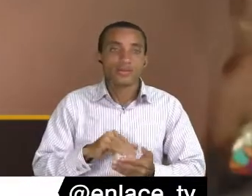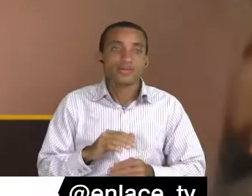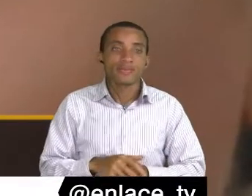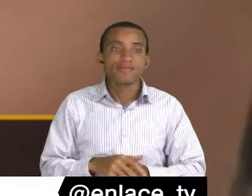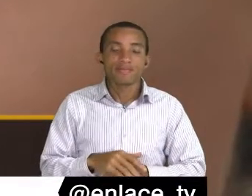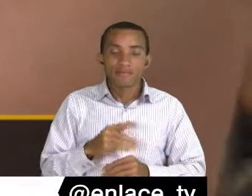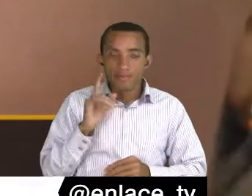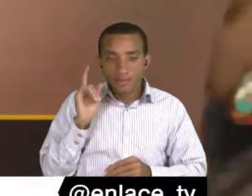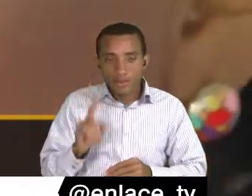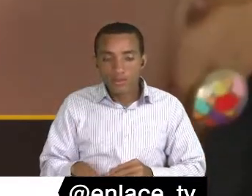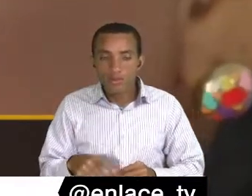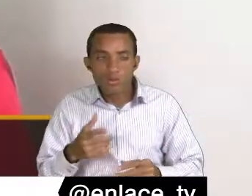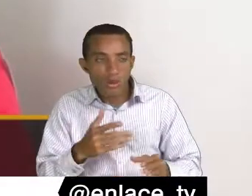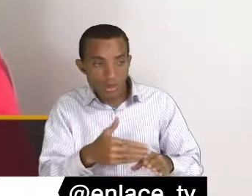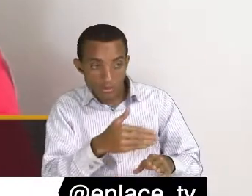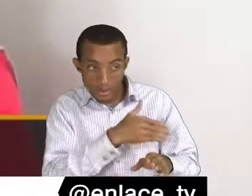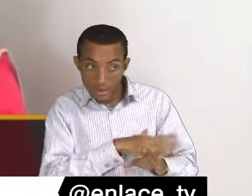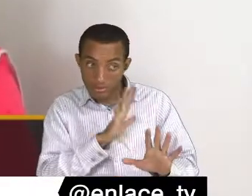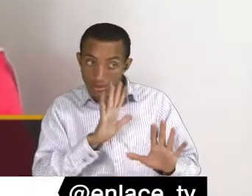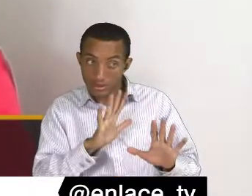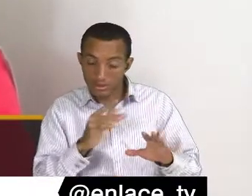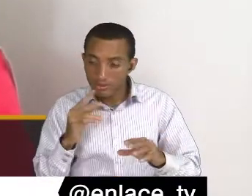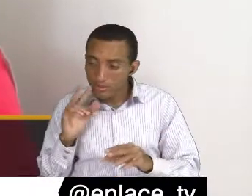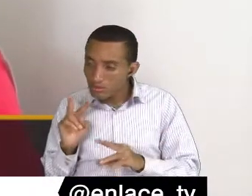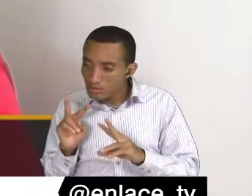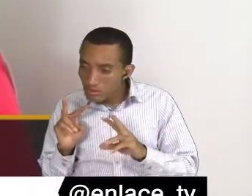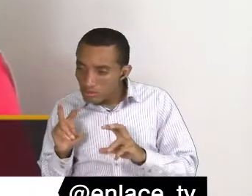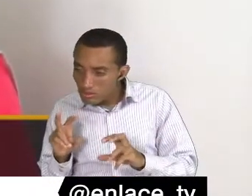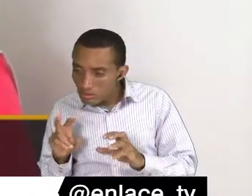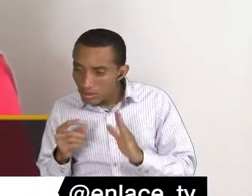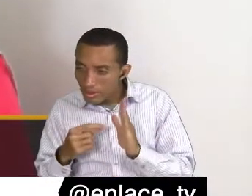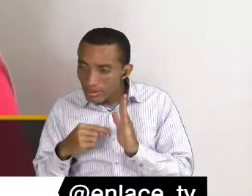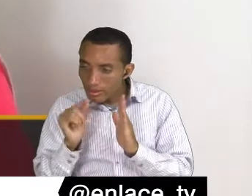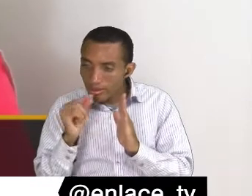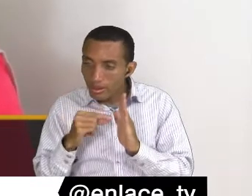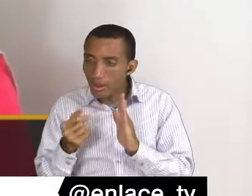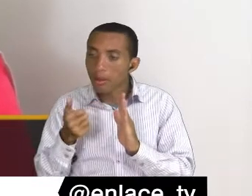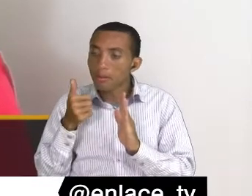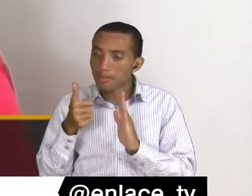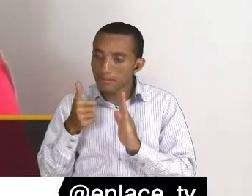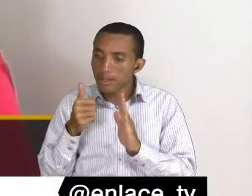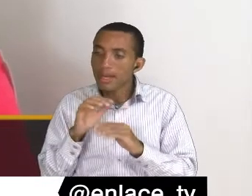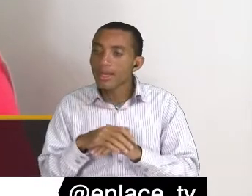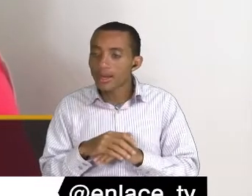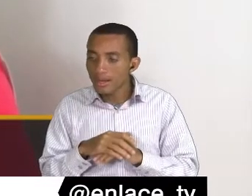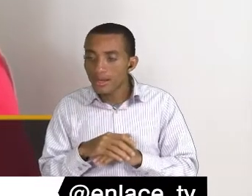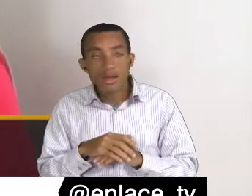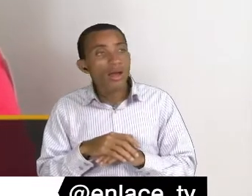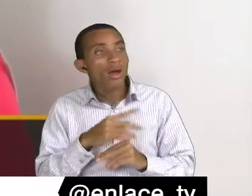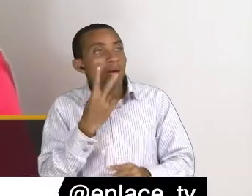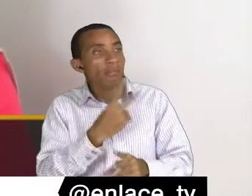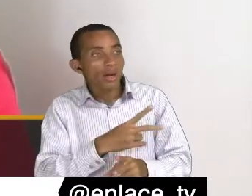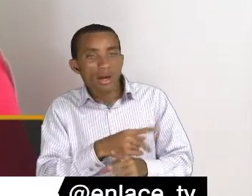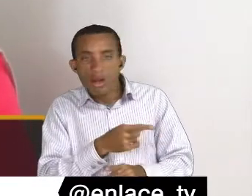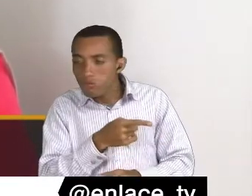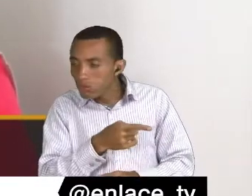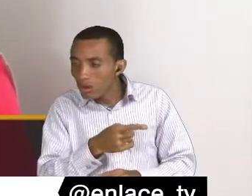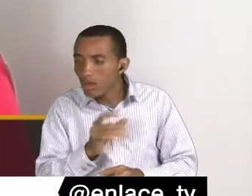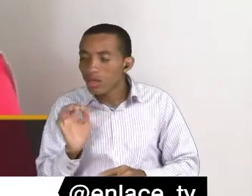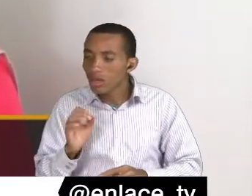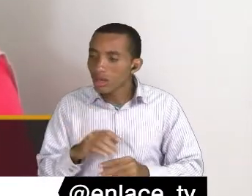verificó el estado legal de los carros. El vehículo estaba limpio. Eso se consulta, nosotros miramos,